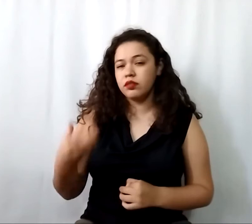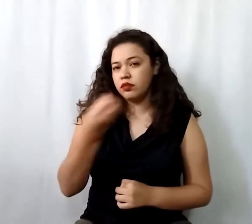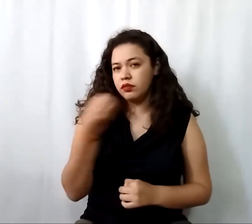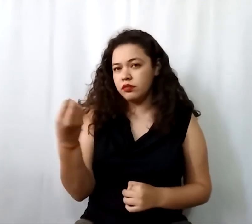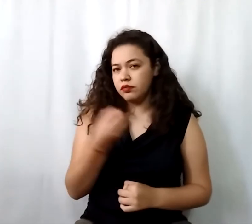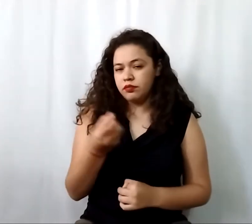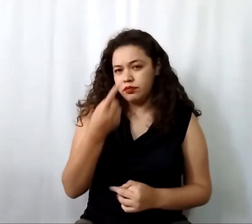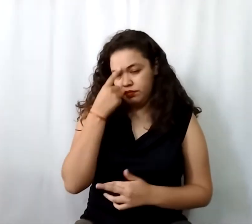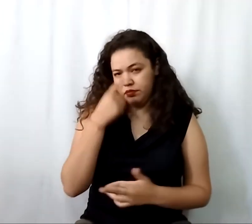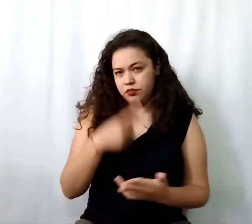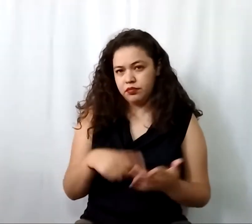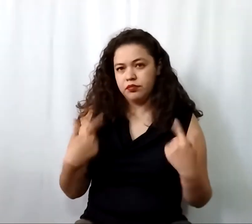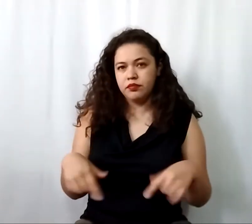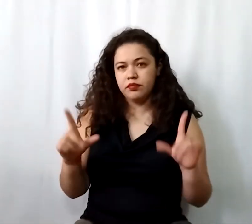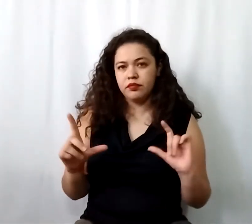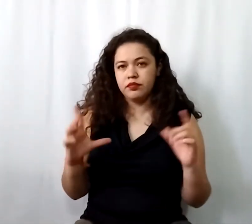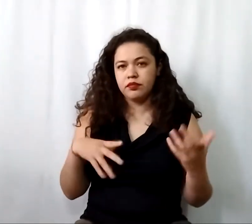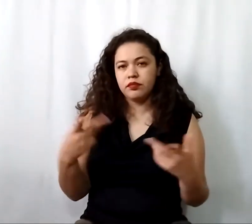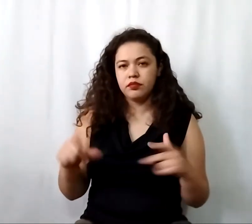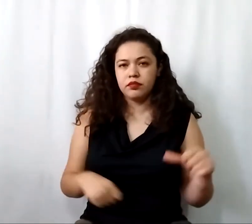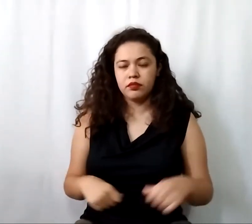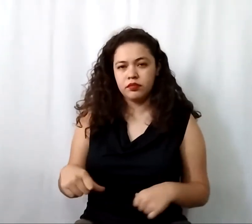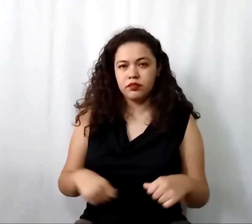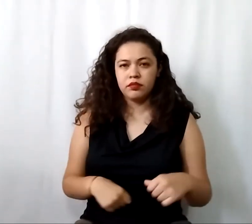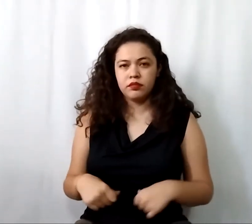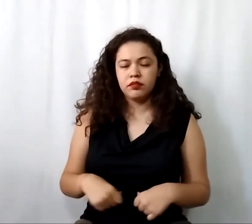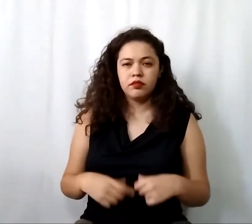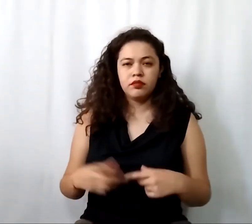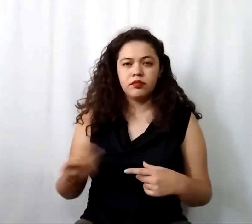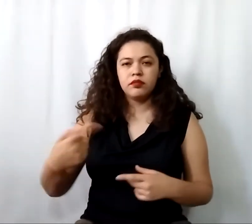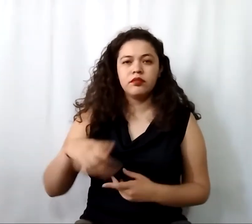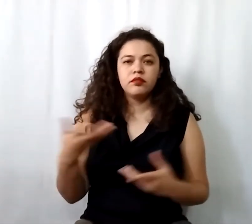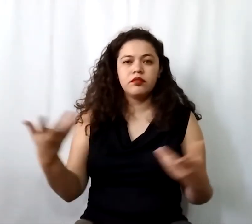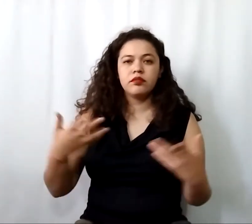refleja mucho las actividades como tal que realizan dentro